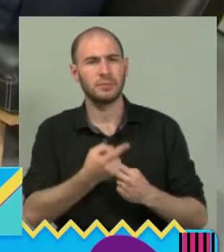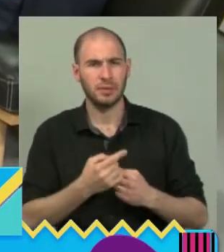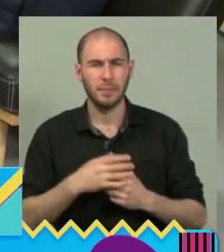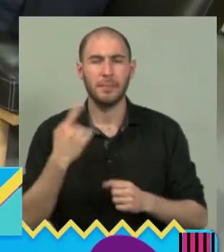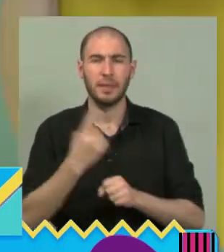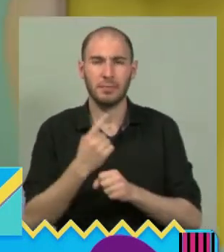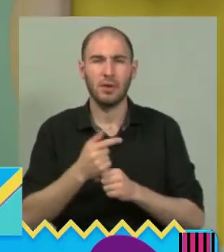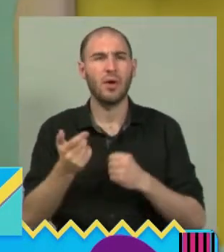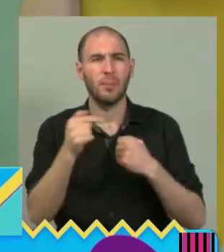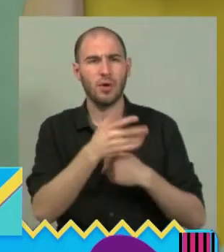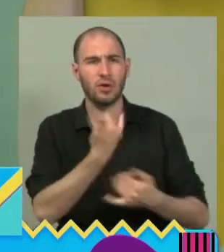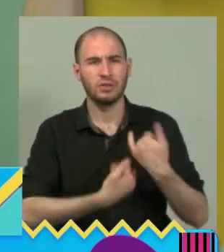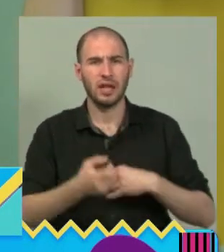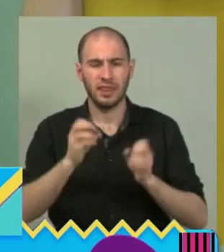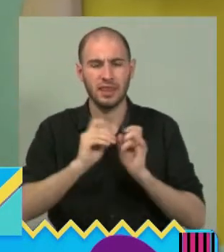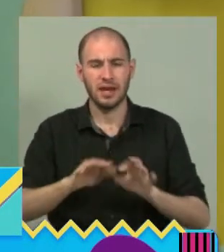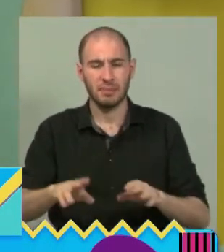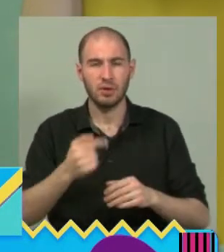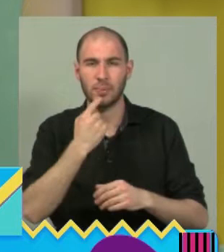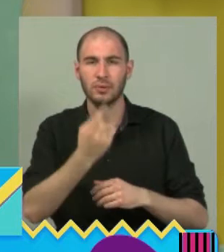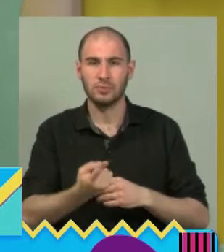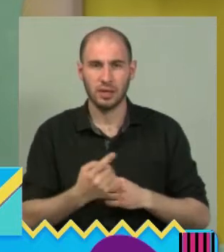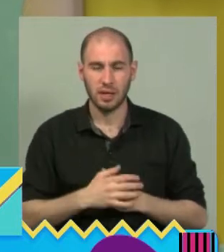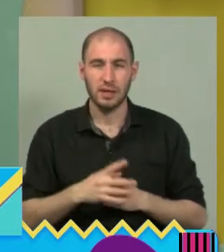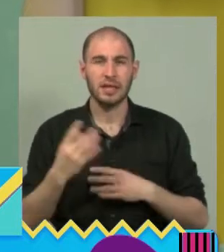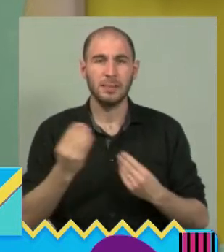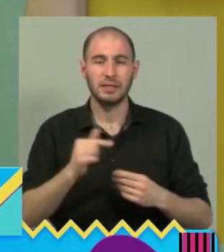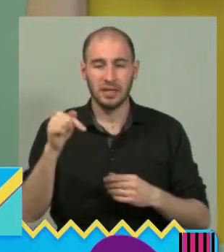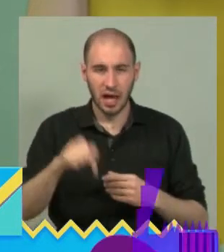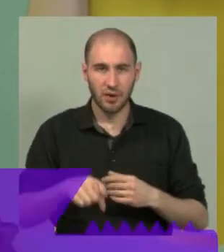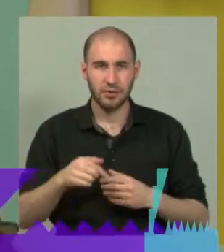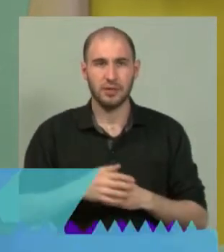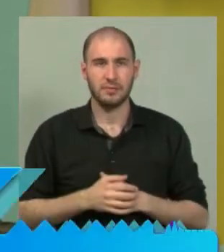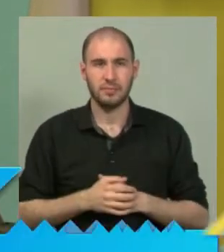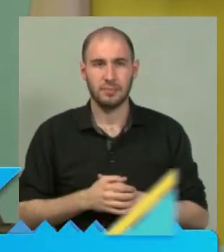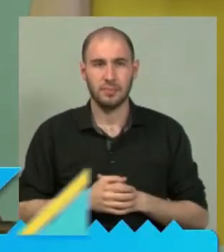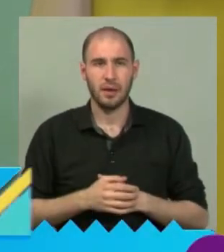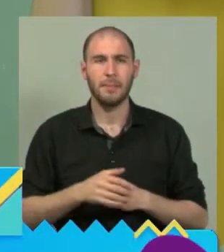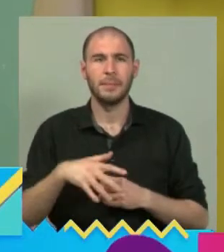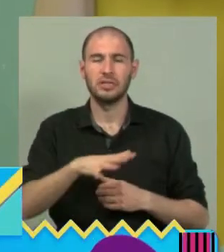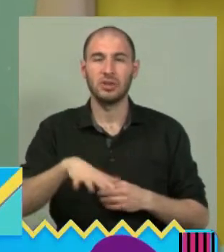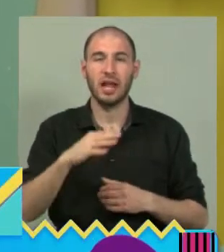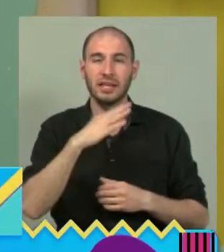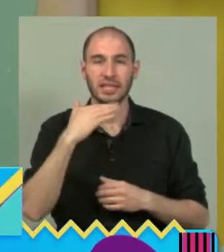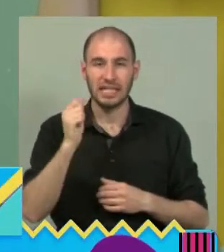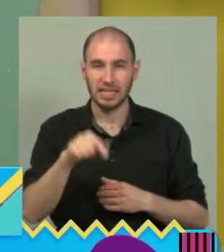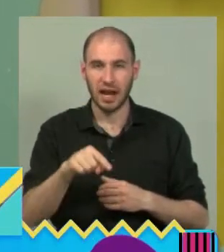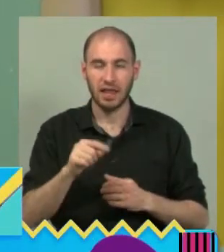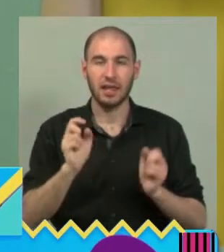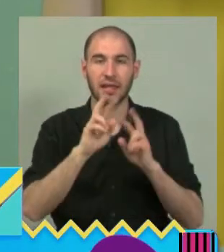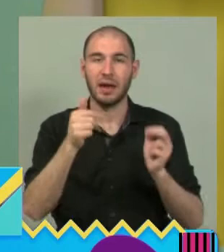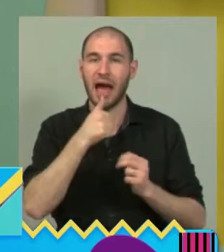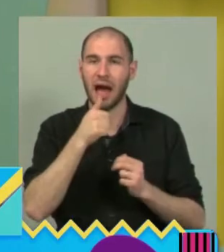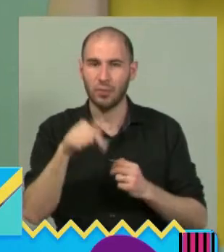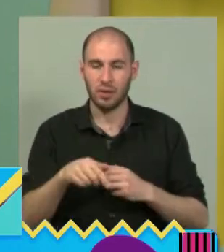primer lugar, recién hablabas de los derrames y quería consultarte cuál es la situación hoy, cómo fue para la población de Hachal el tema del